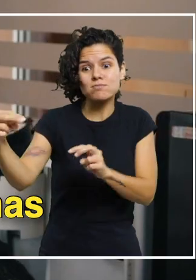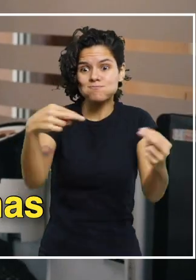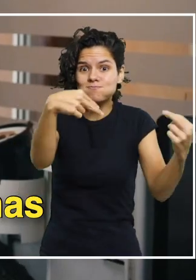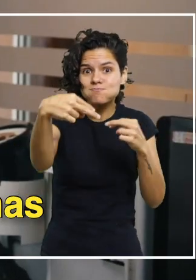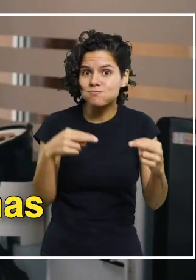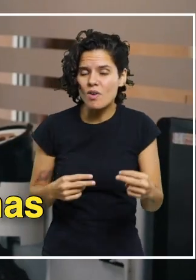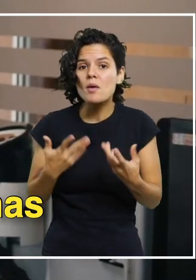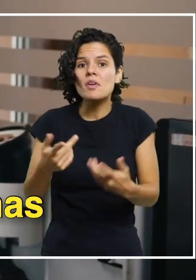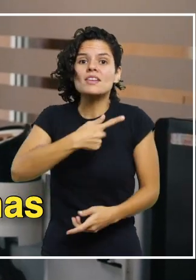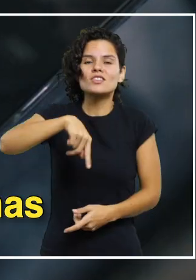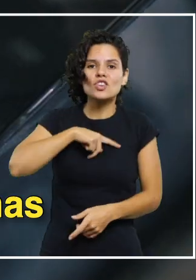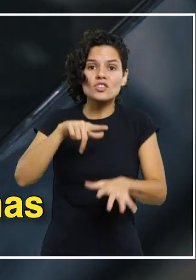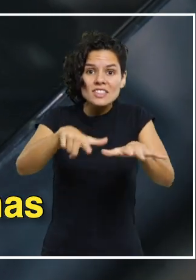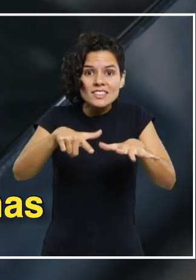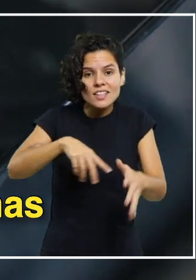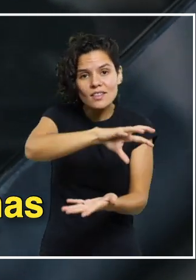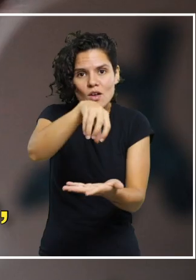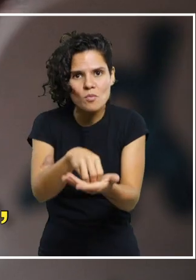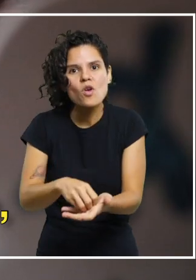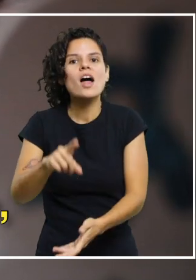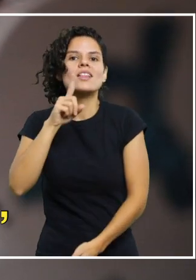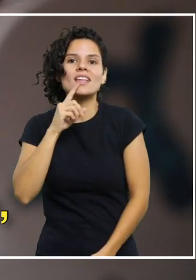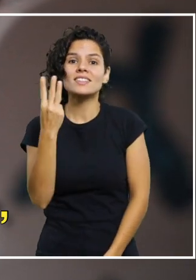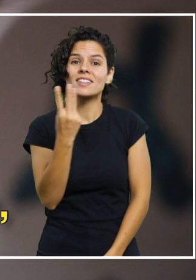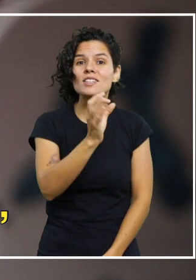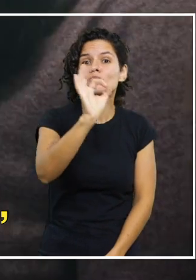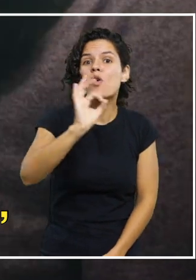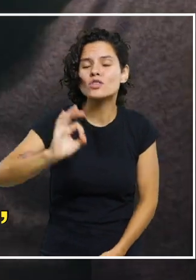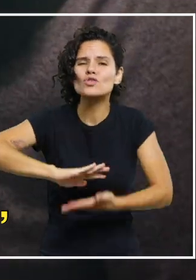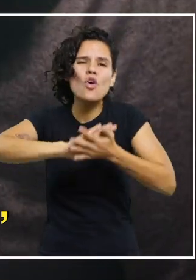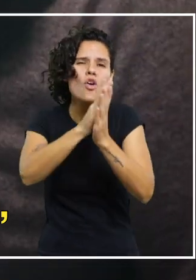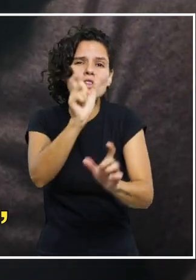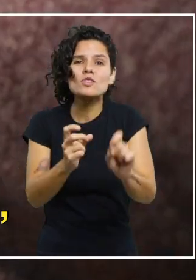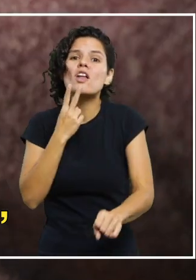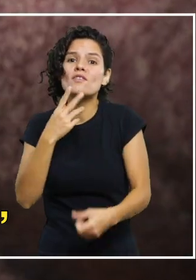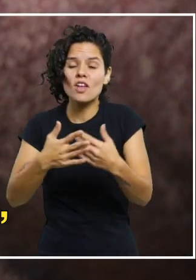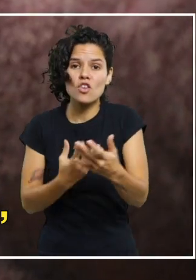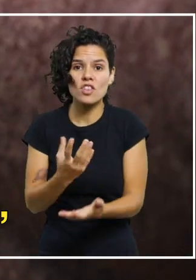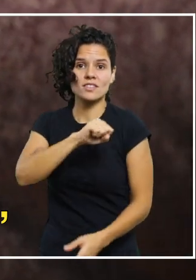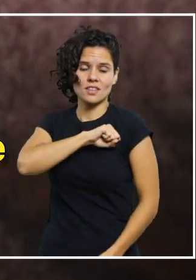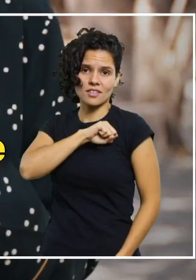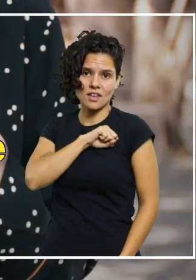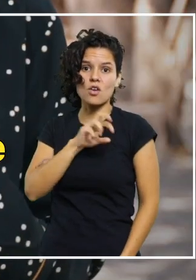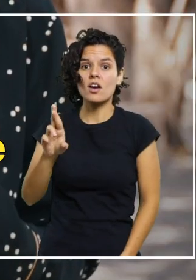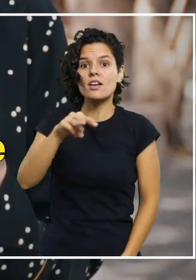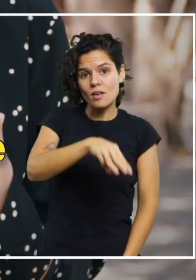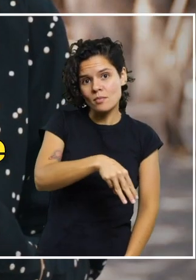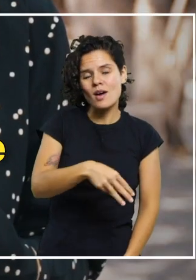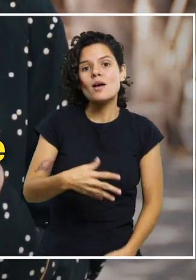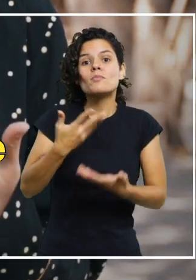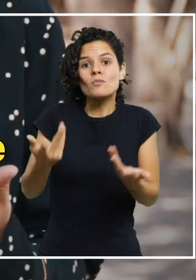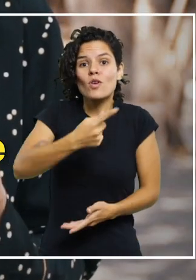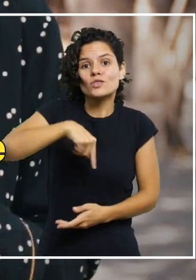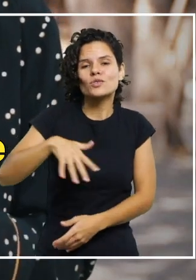cobertura, ya que nosotros en nuestras 17 comunas concentramos el 33% de la población de la región metropolitana. Por tanto, para nosotros